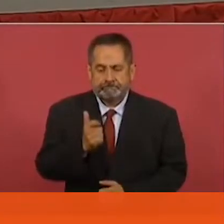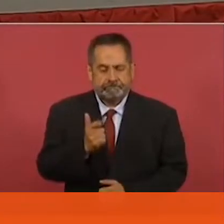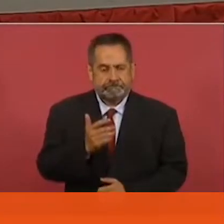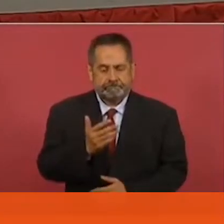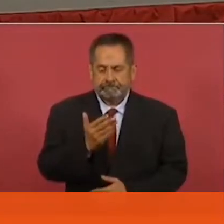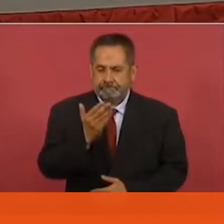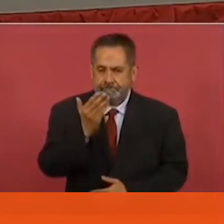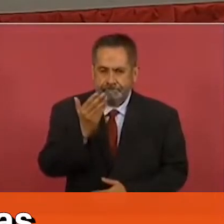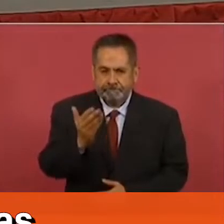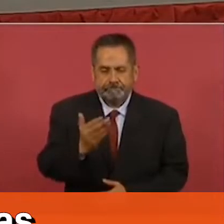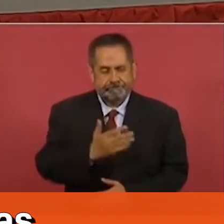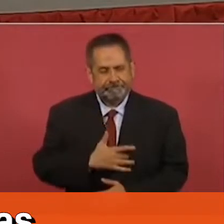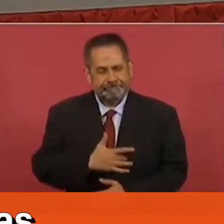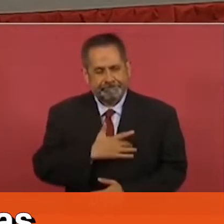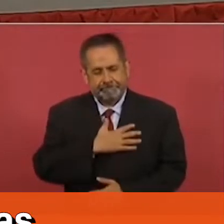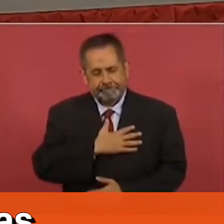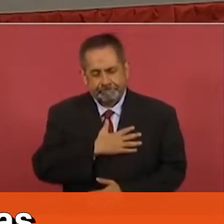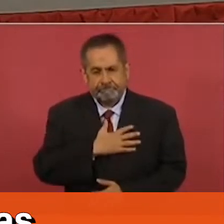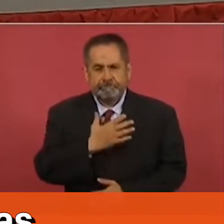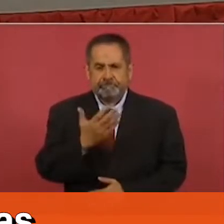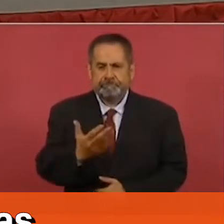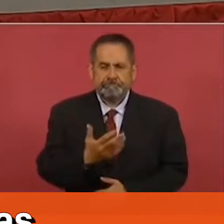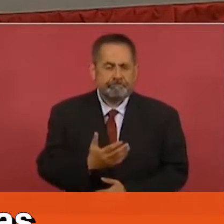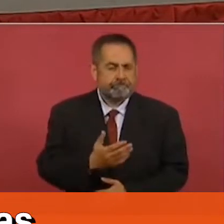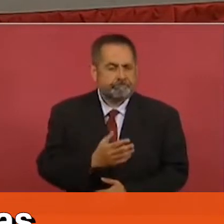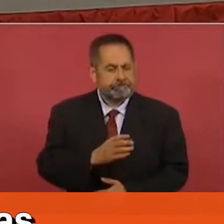y afectuosas, cariñosas